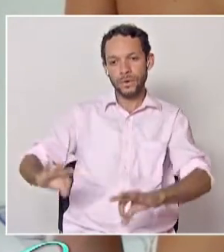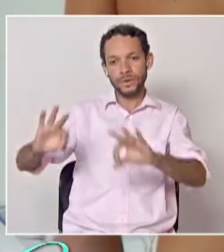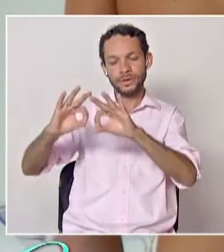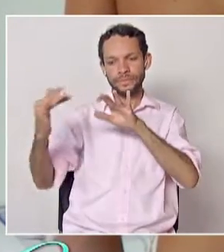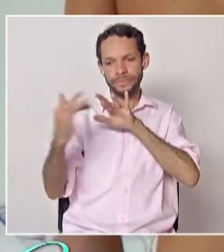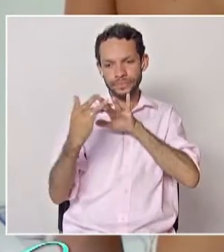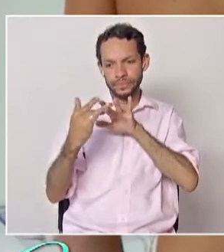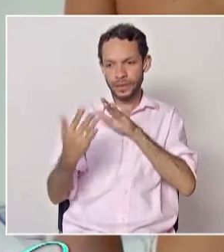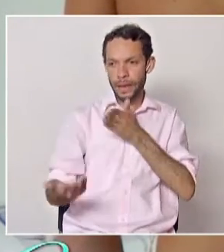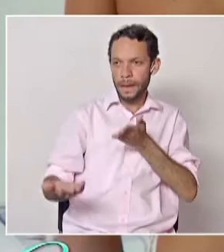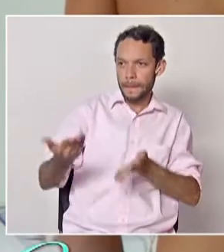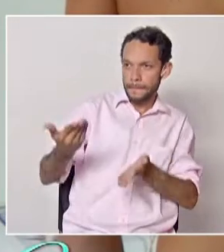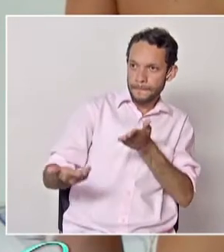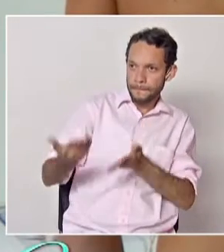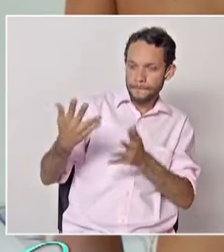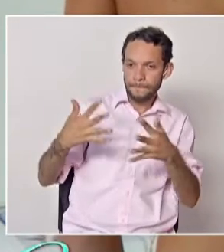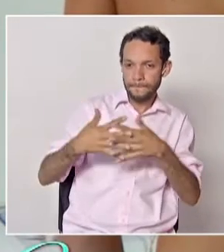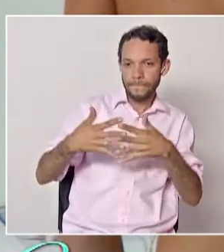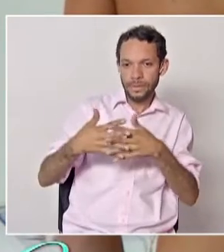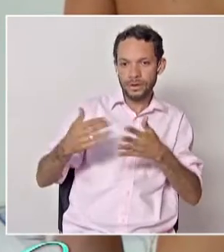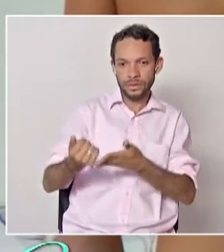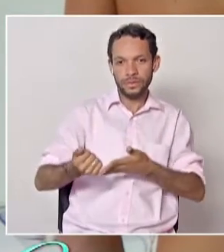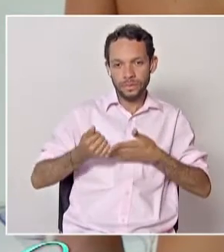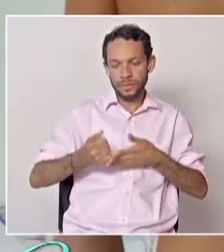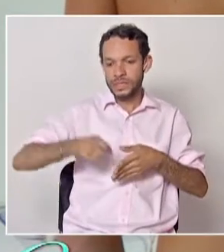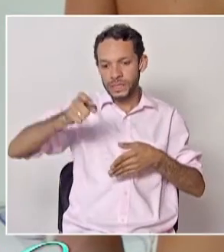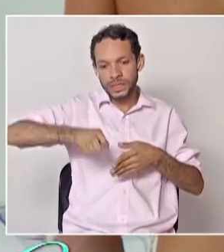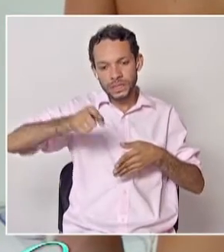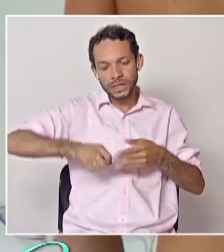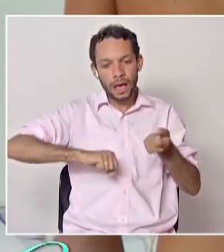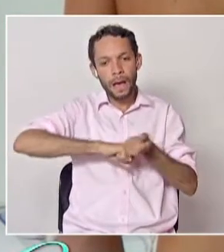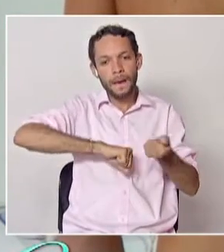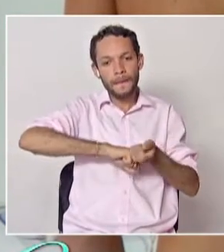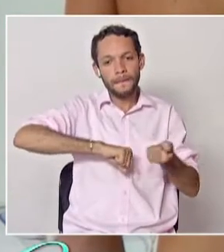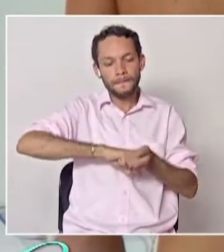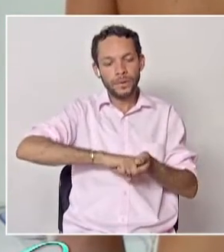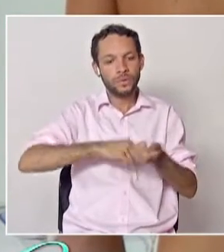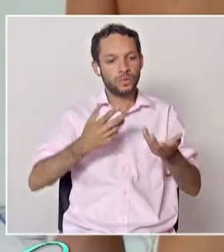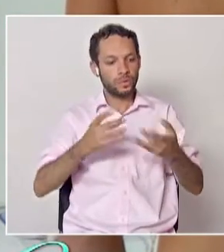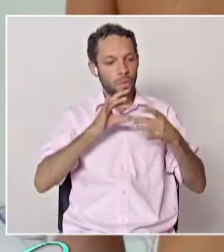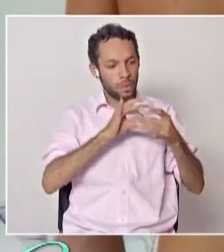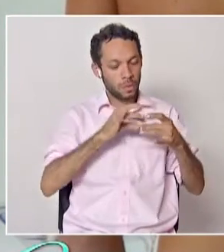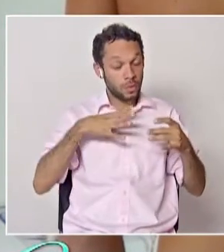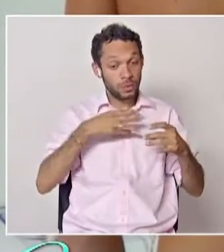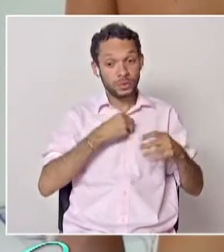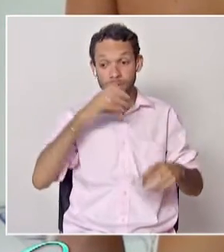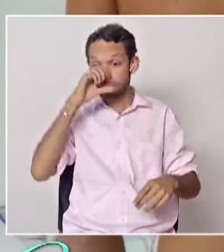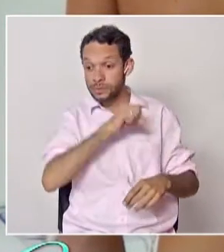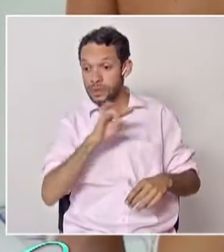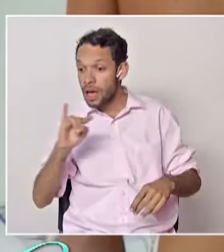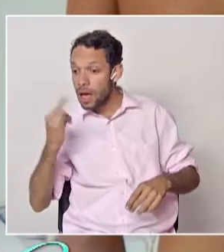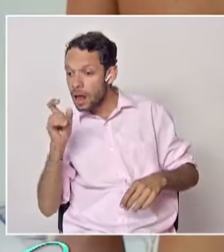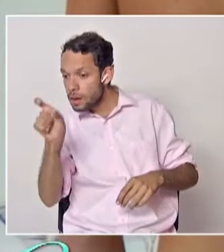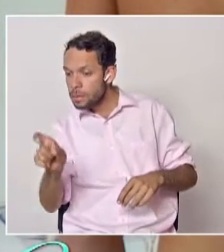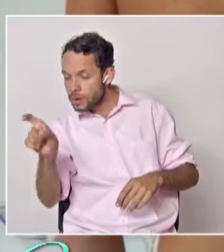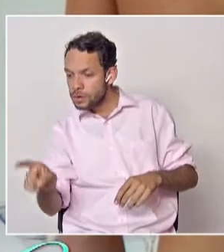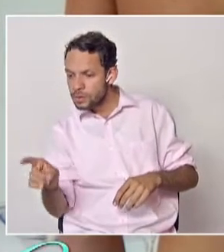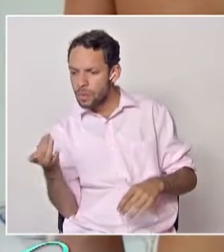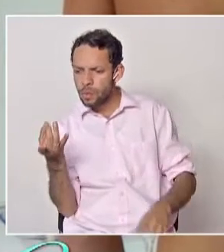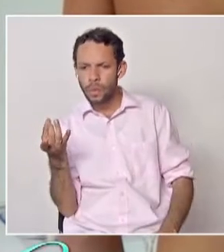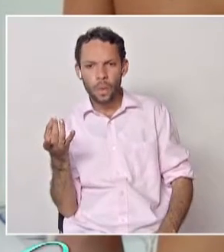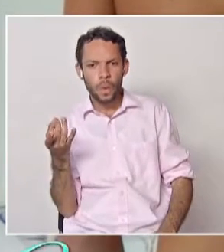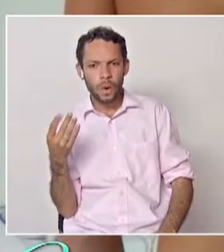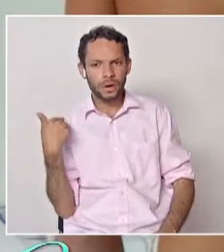persiste sin dejarnos ninguna mejoría. Entonces ahí nos tenemos que apoyar, por ejemplo, en las ecografías, porque hemos encontrado que gran causa del dolor